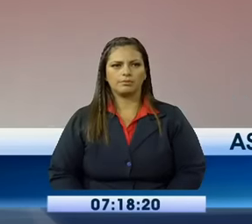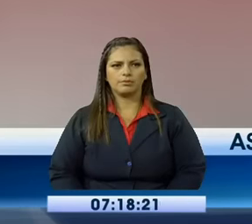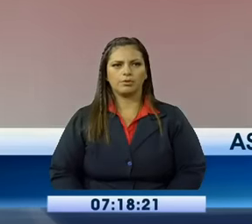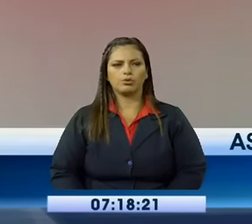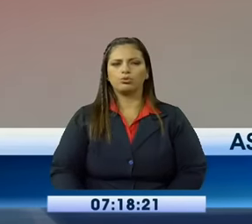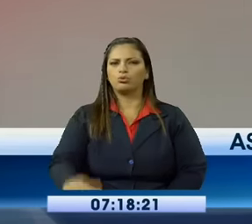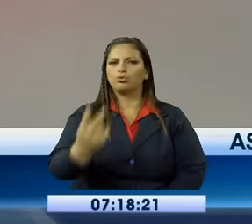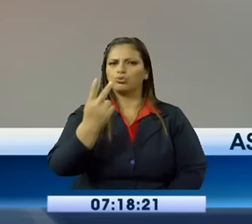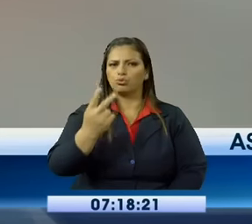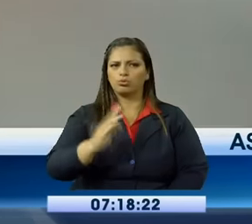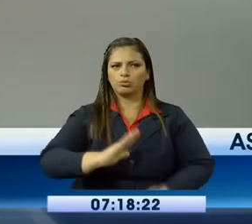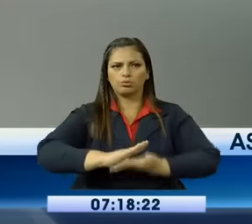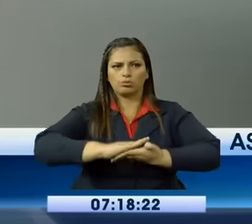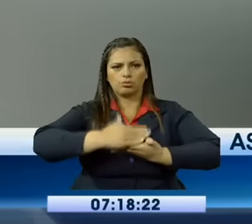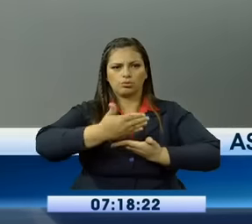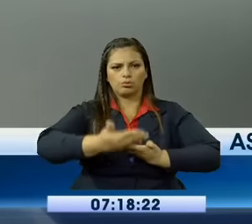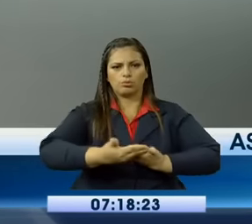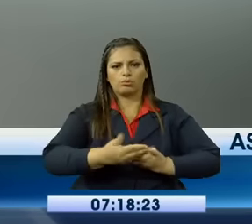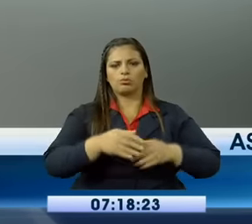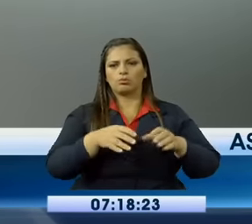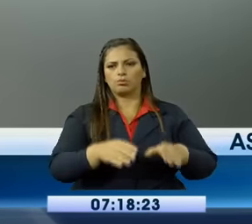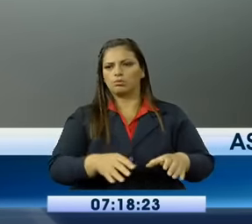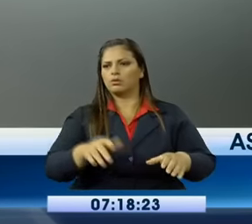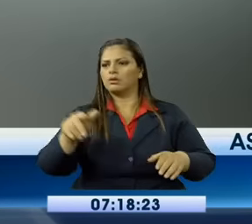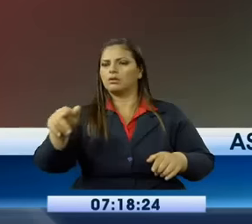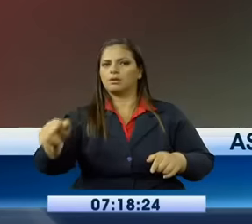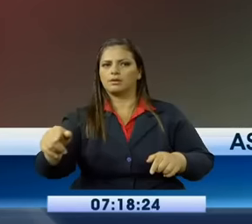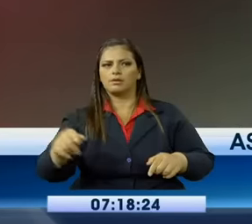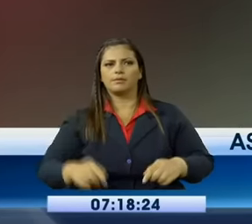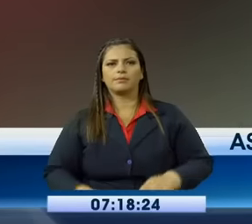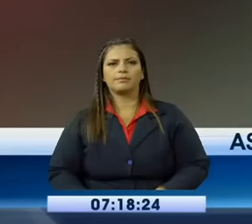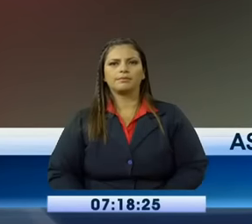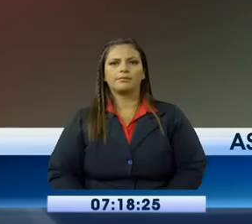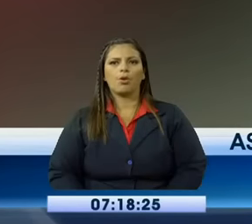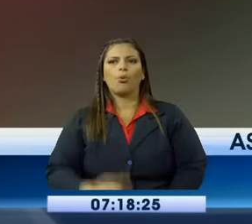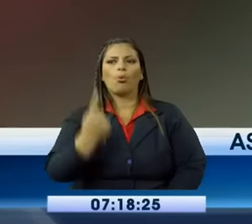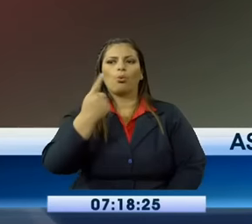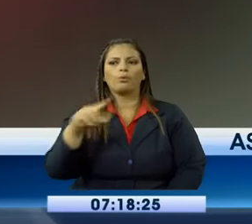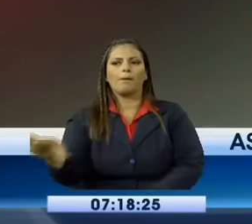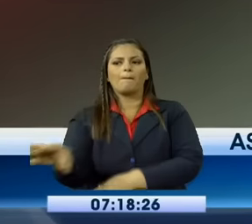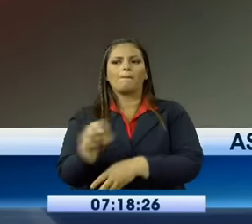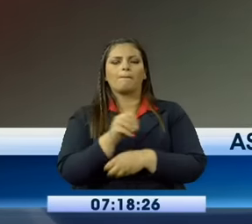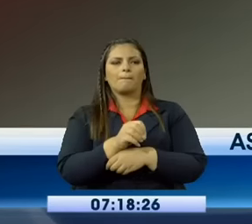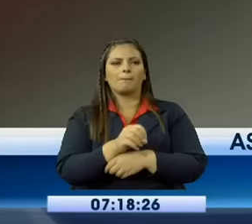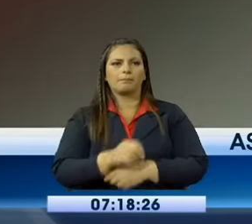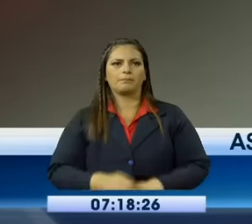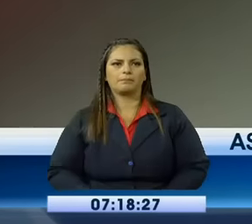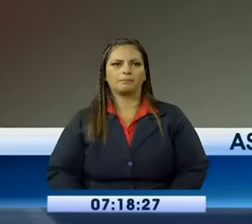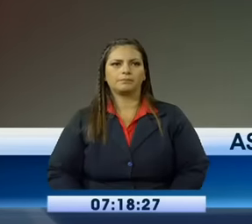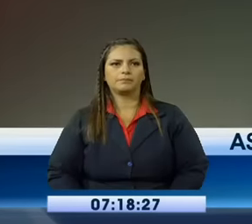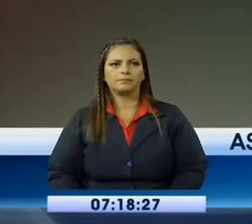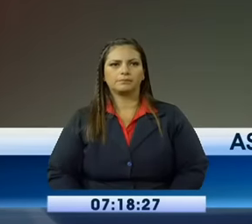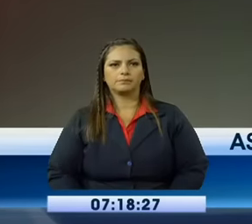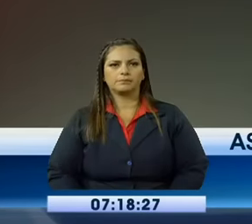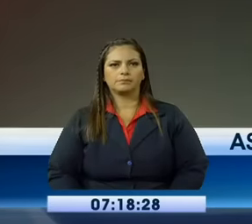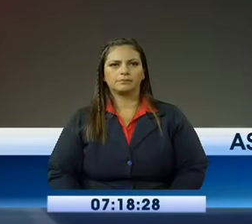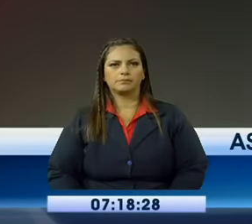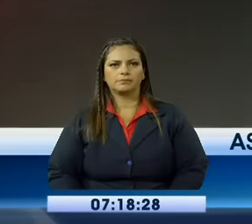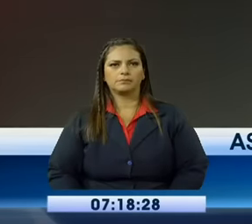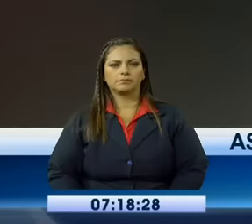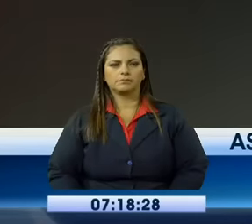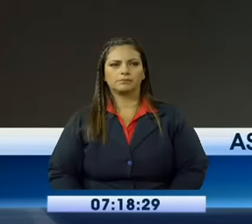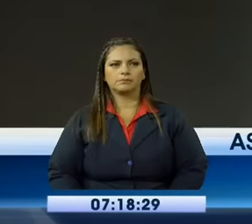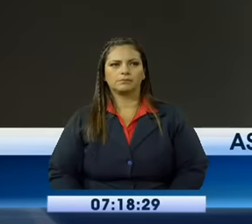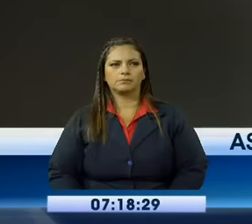mira, más acá. Sí. Antes sí, se salvó. Sí, sí. Claro. Eso se salvó. Exacto. El otro no quiso arriesgarse. Claro, no, parece que ya le puso el ojo a la una cuando